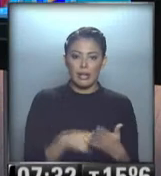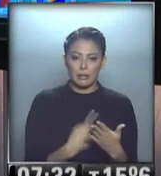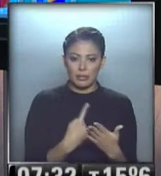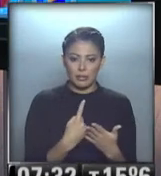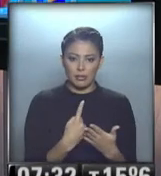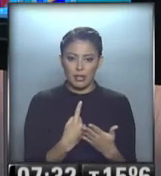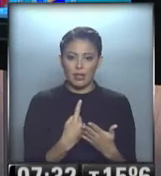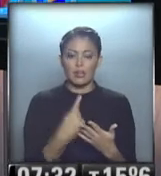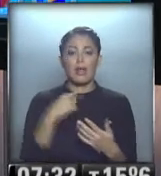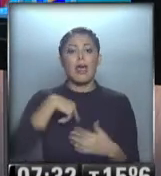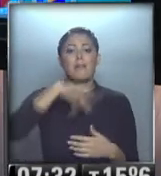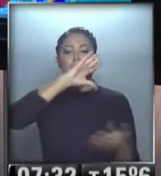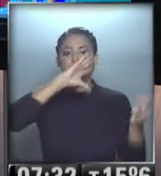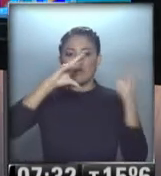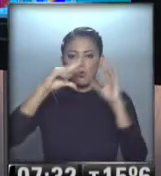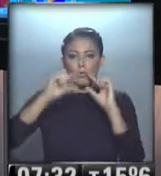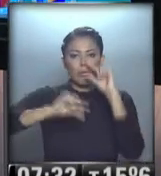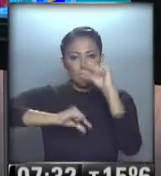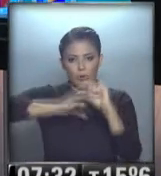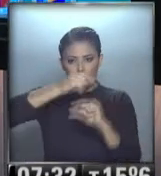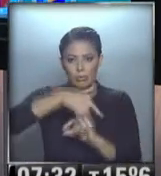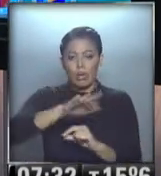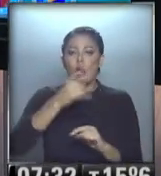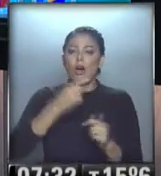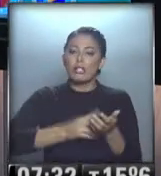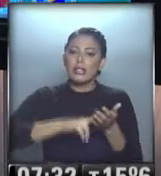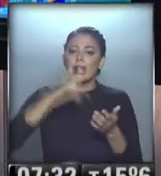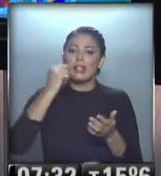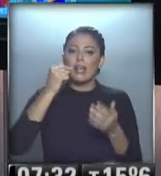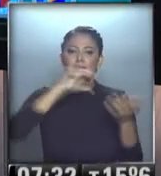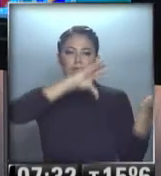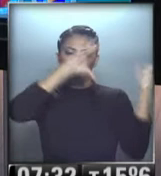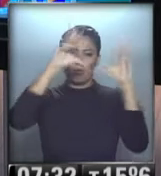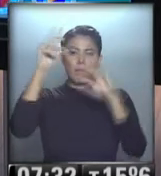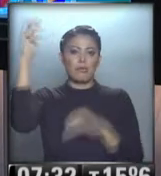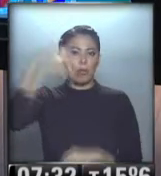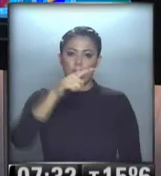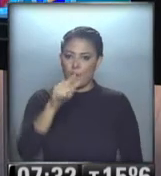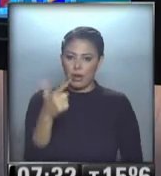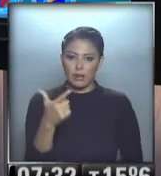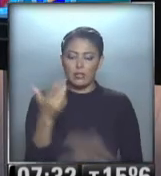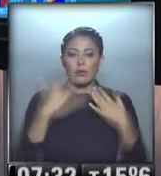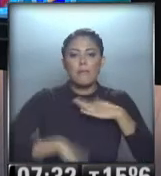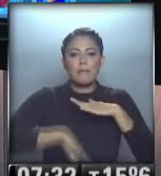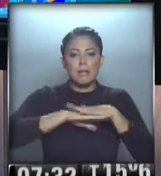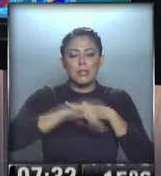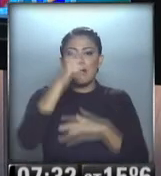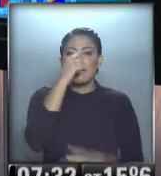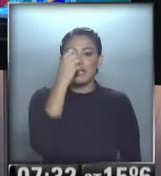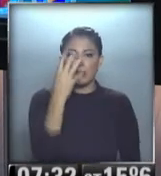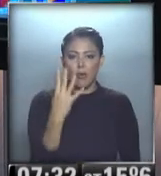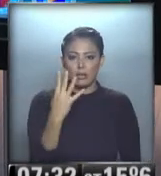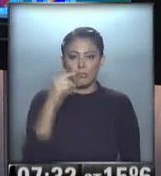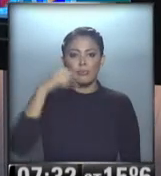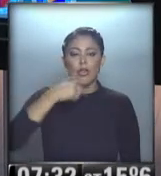Aires. Aumenta la nubosidad de a poco. Otra vez va a ser un día con bastantes nubes sin lluvia. Una máxima de 24 grados. A